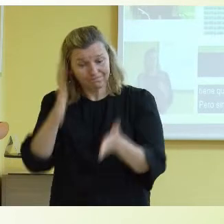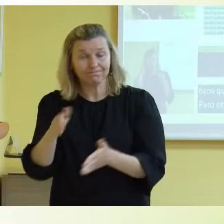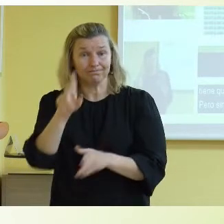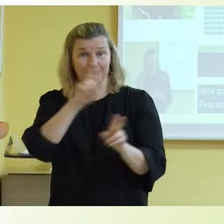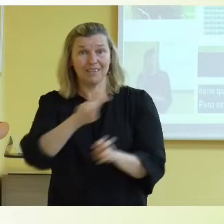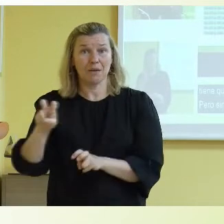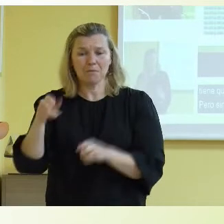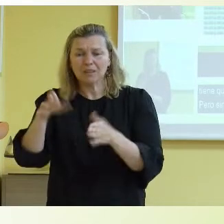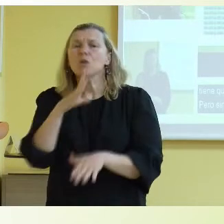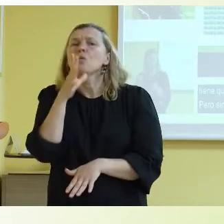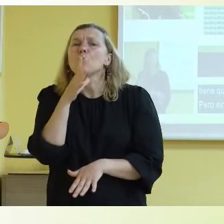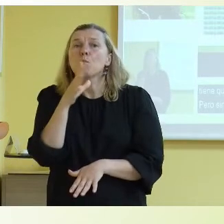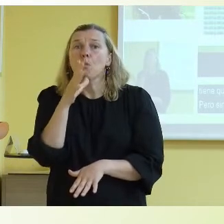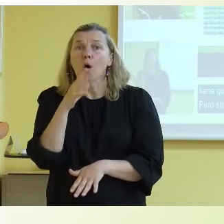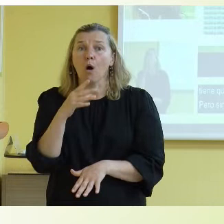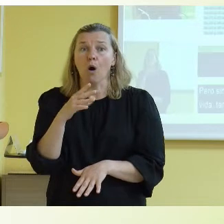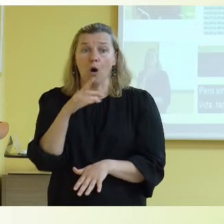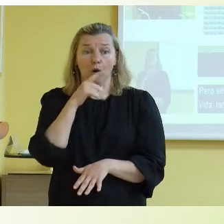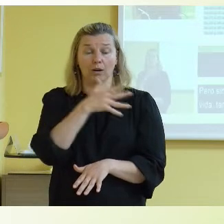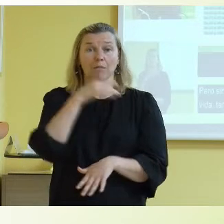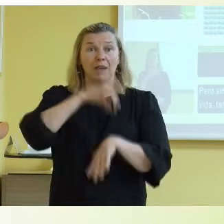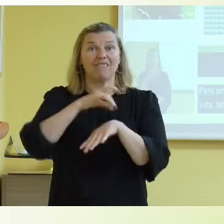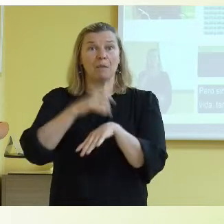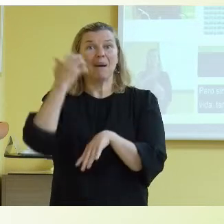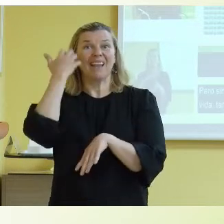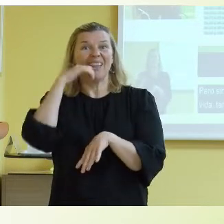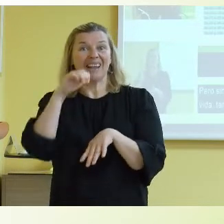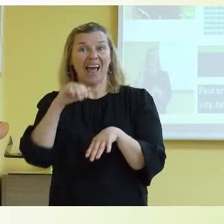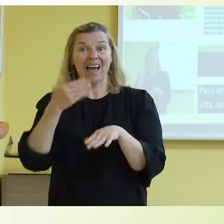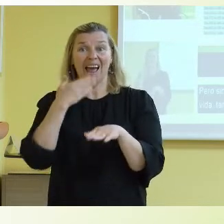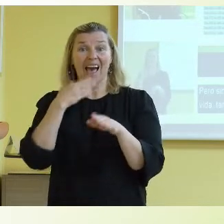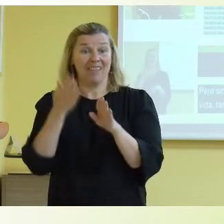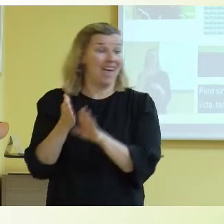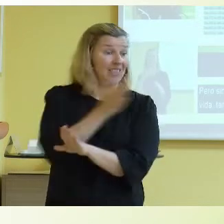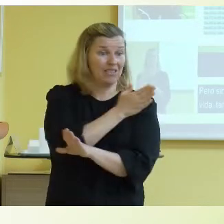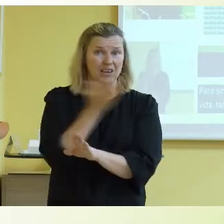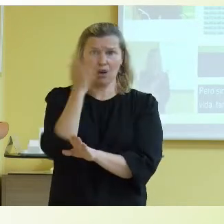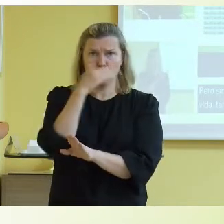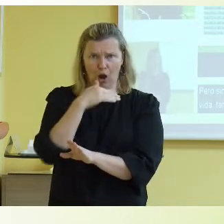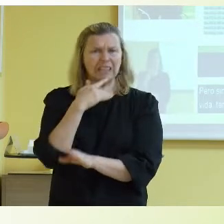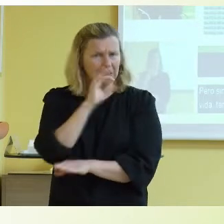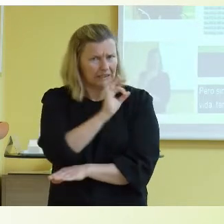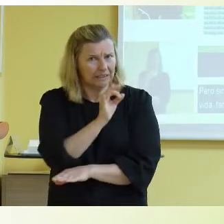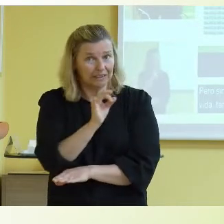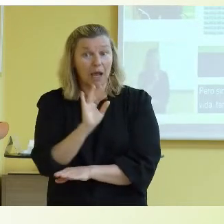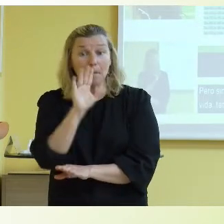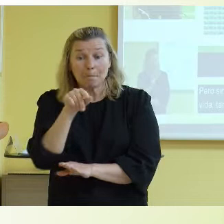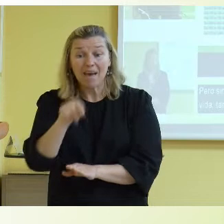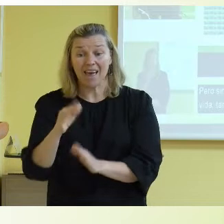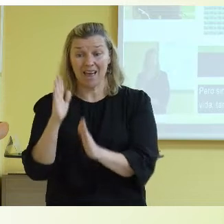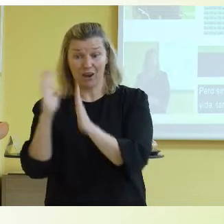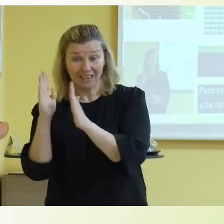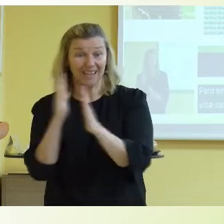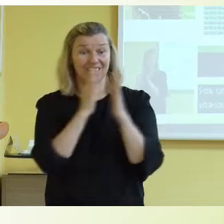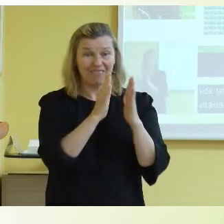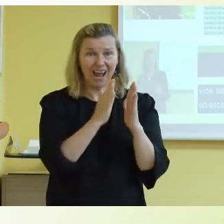me quiero centrar en esos temas? No porque no haya enfermedades raras que estén en otras edades de la vida, sino porque de alguna manera en estas franjas de edades